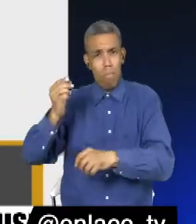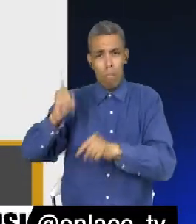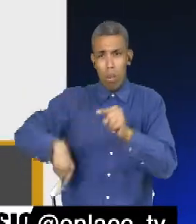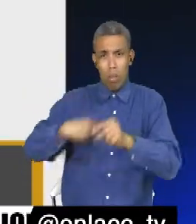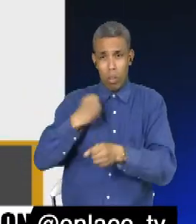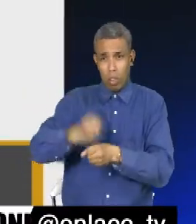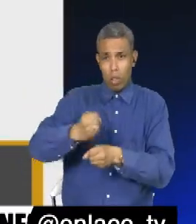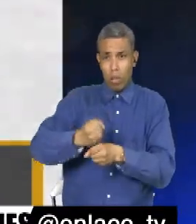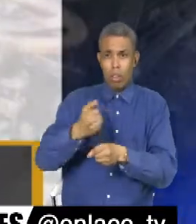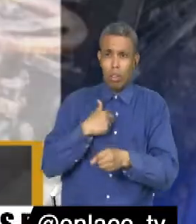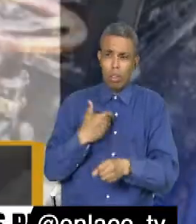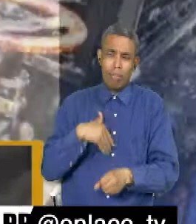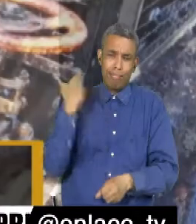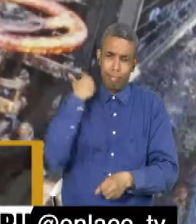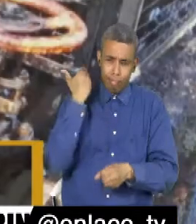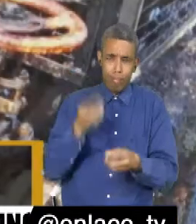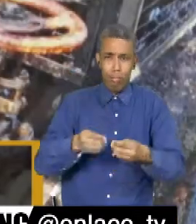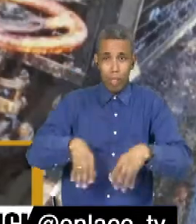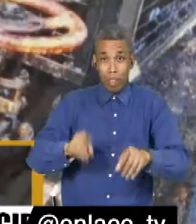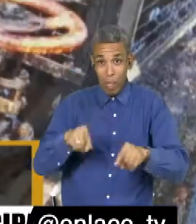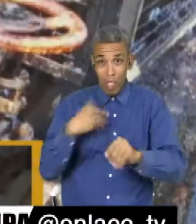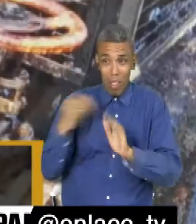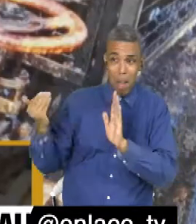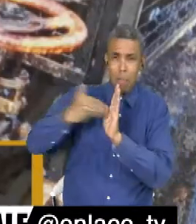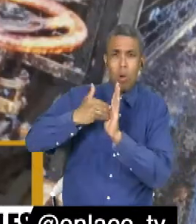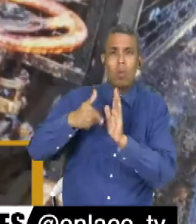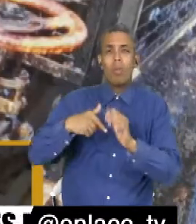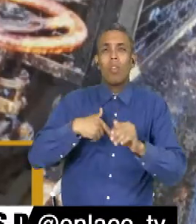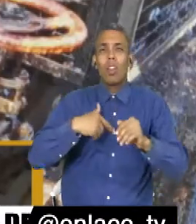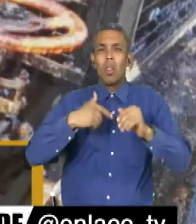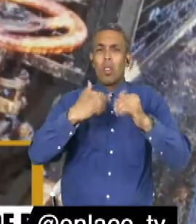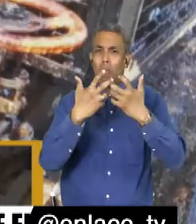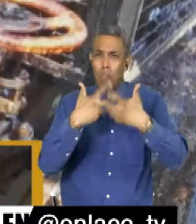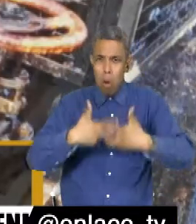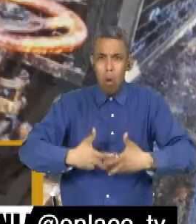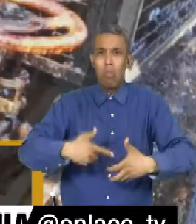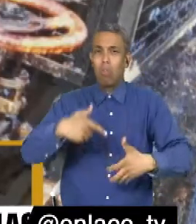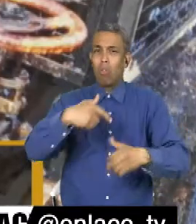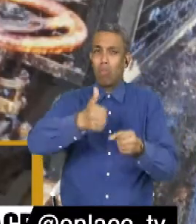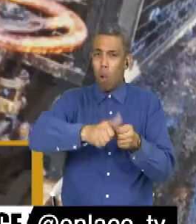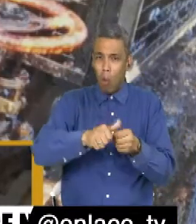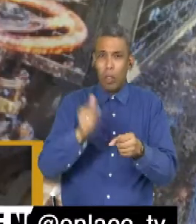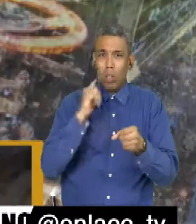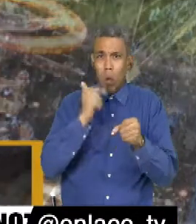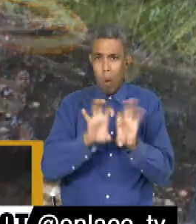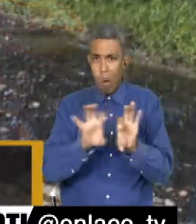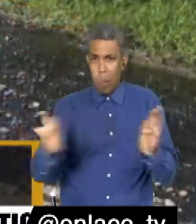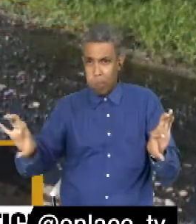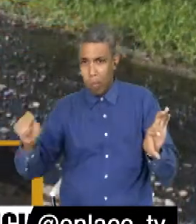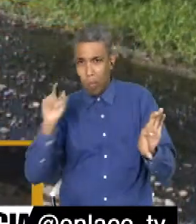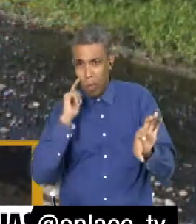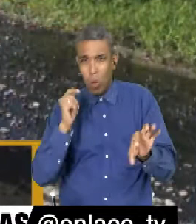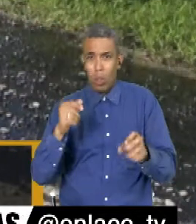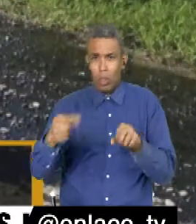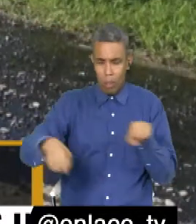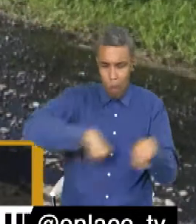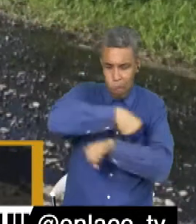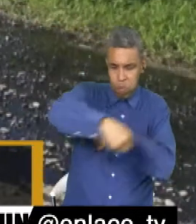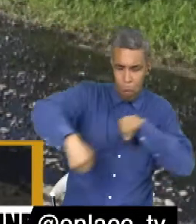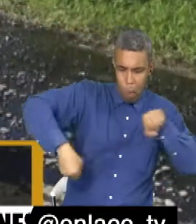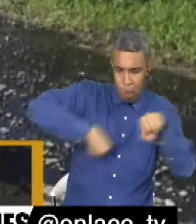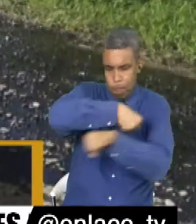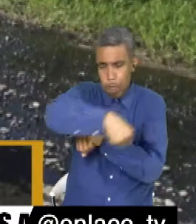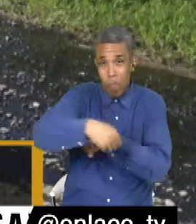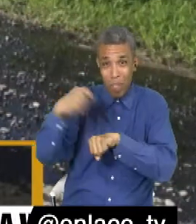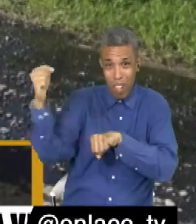en las últimas horas por los ataques contra la infraestructura petrolera mediante la apertura de las válvulas de tanques que contienen petróleo en la estación 4.